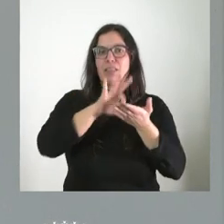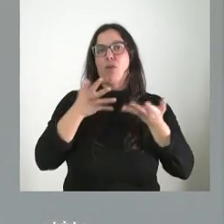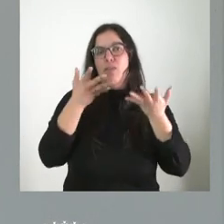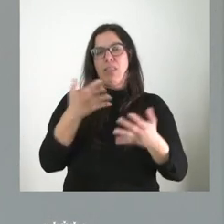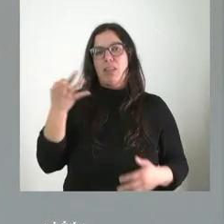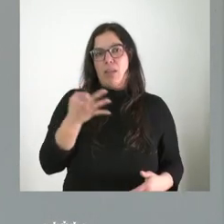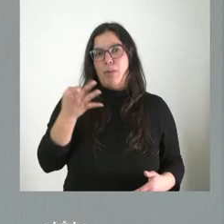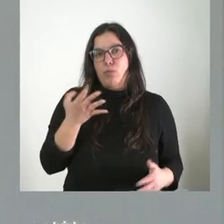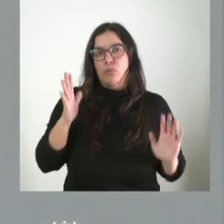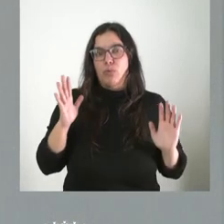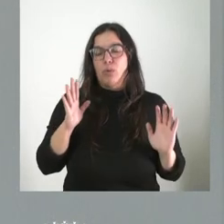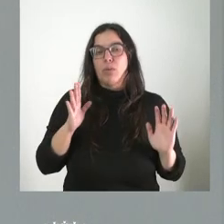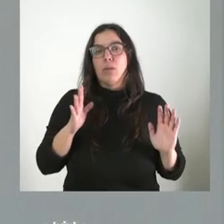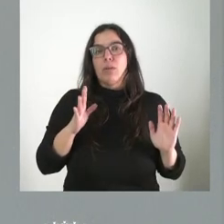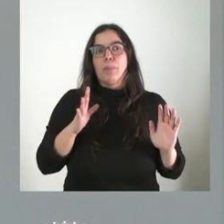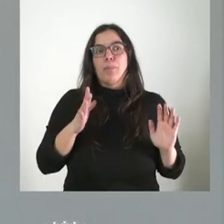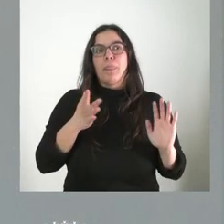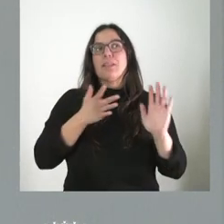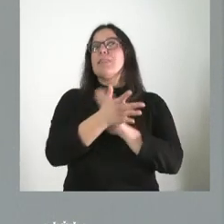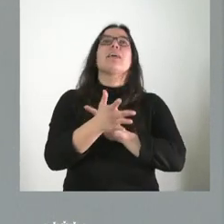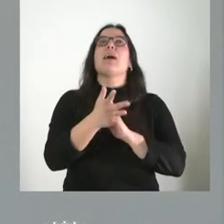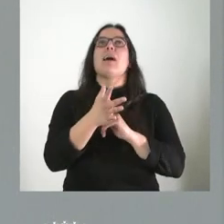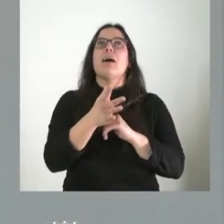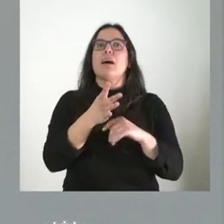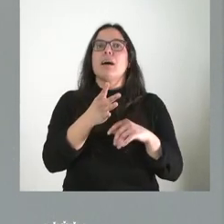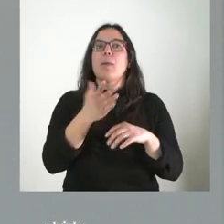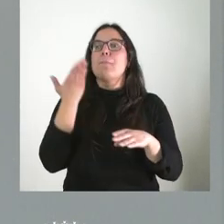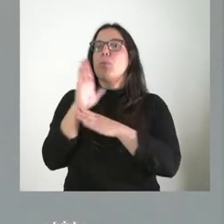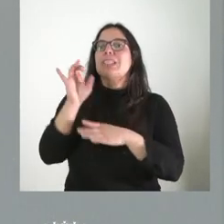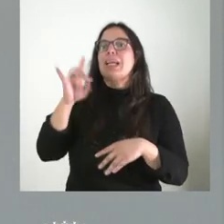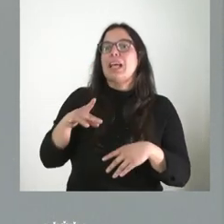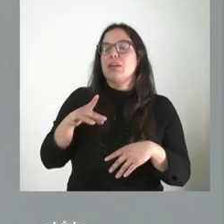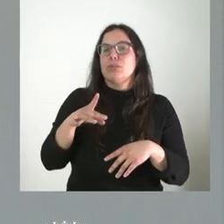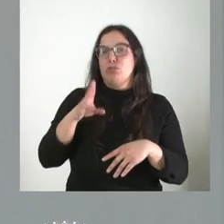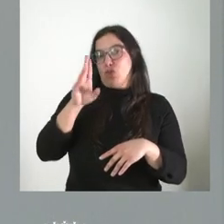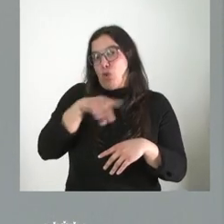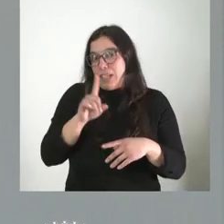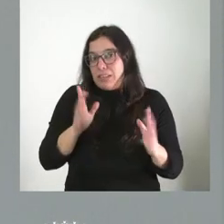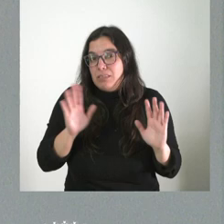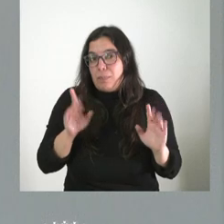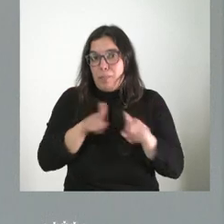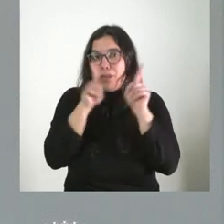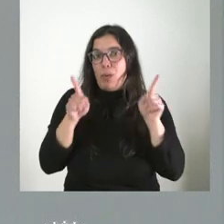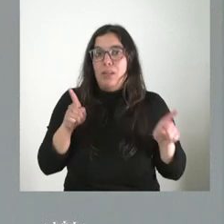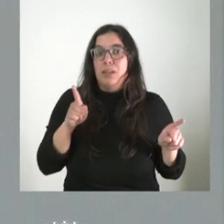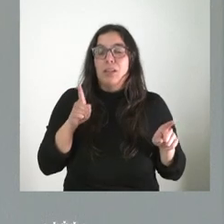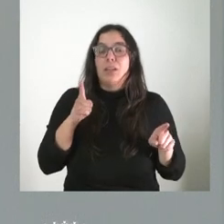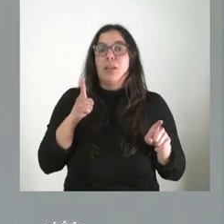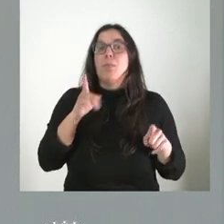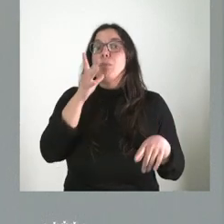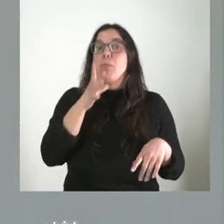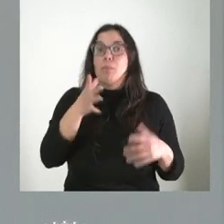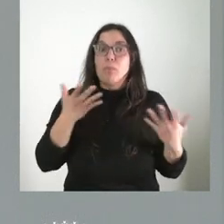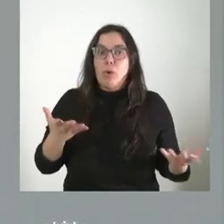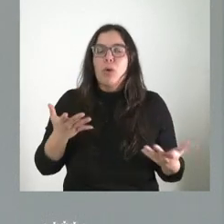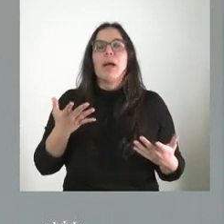no es un motivo de que lo propone es un motivo de que por supuesto que tenemos